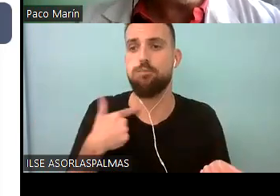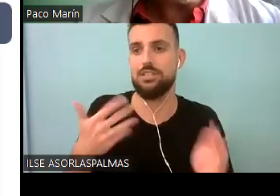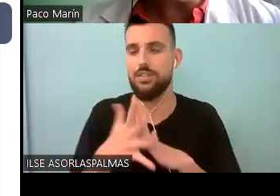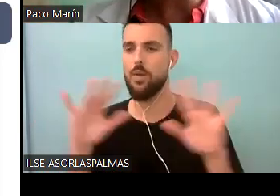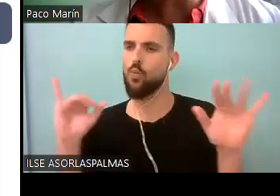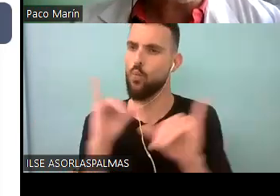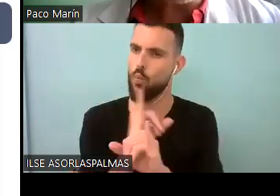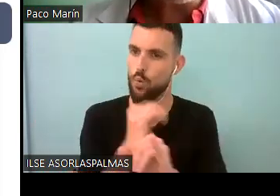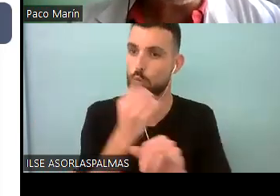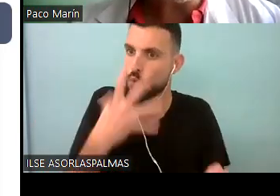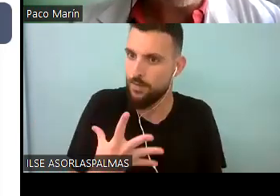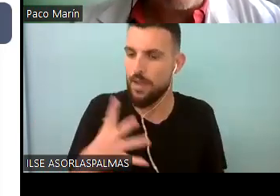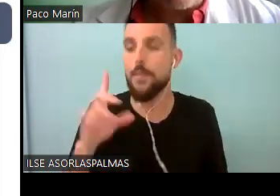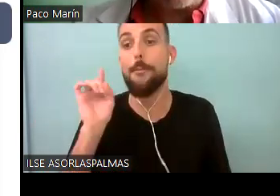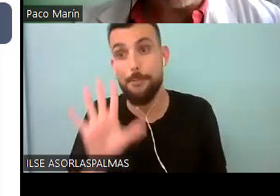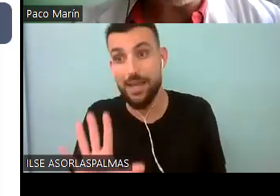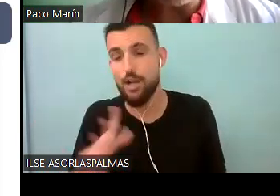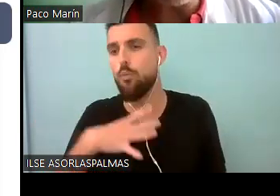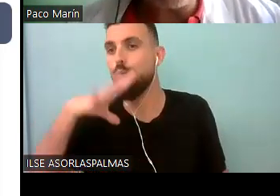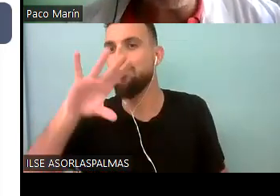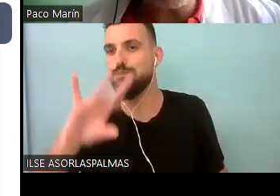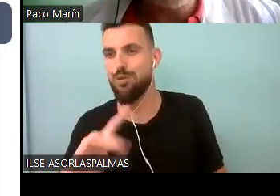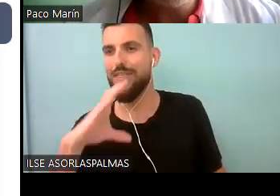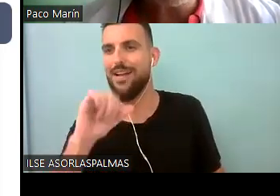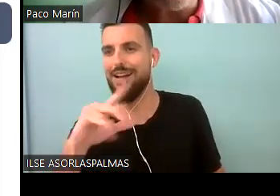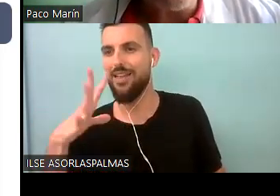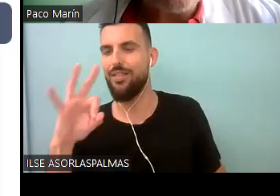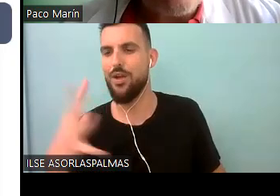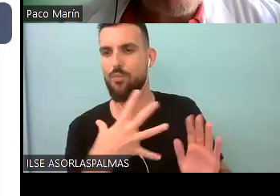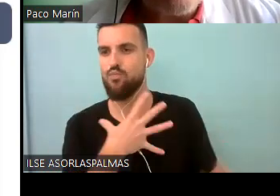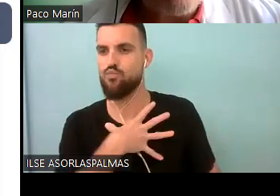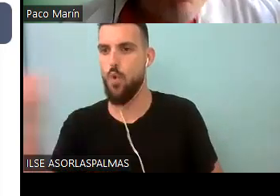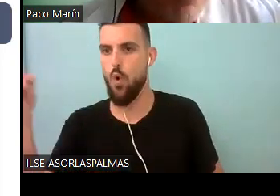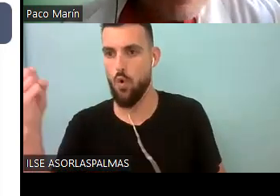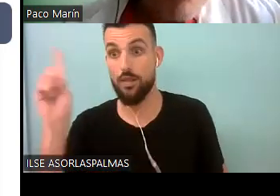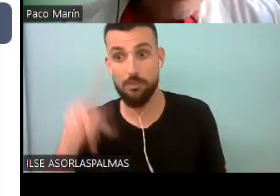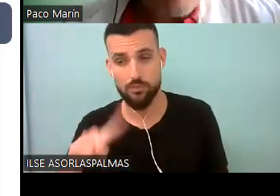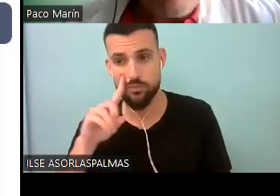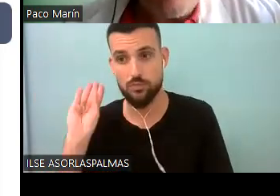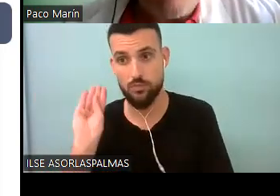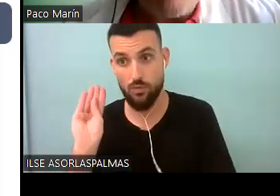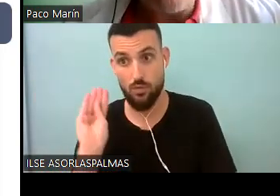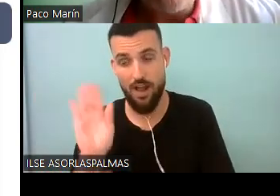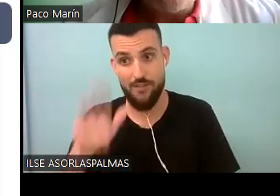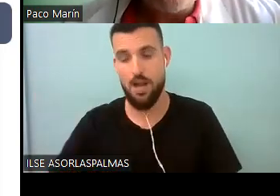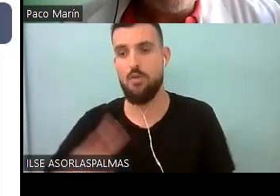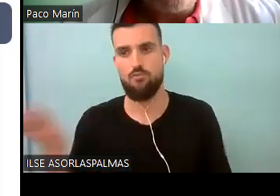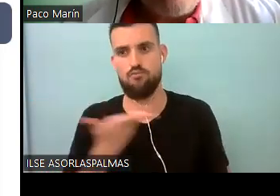entren determinados elementos que son esenciales para la regeneración de los huesos y vamos a tener problemas a ese